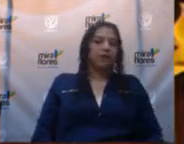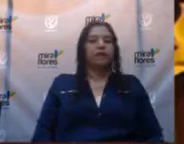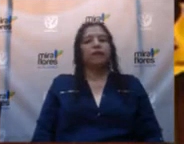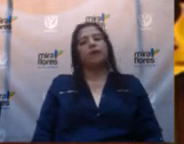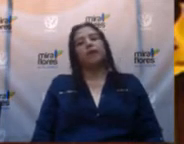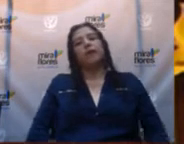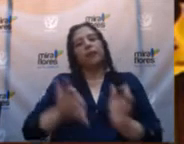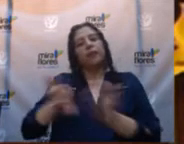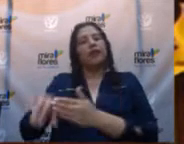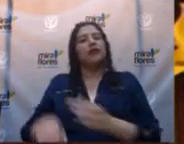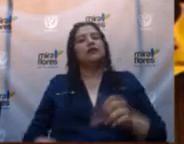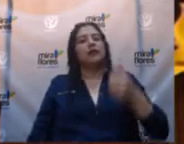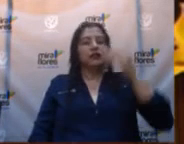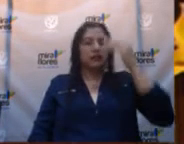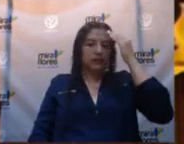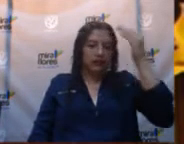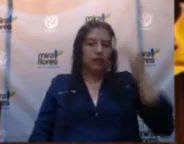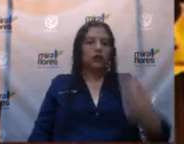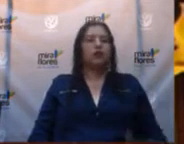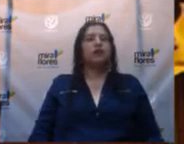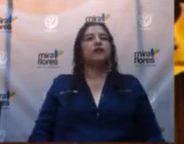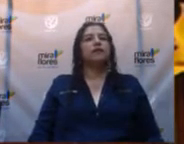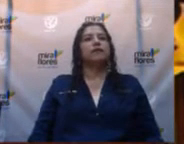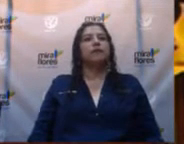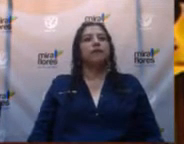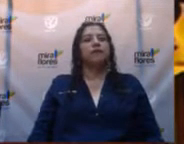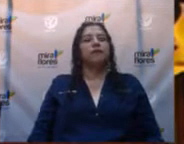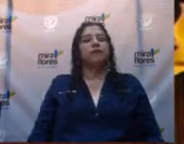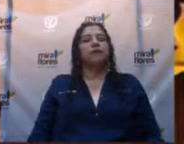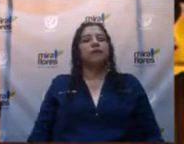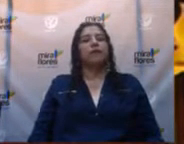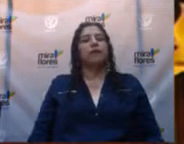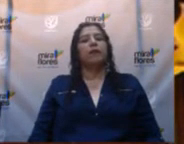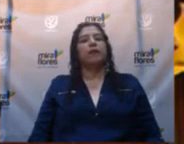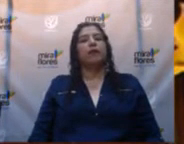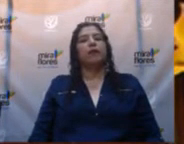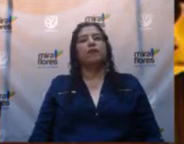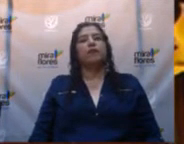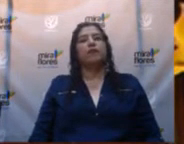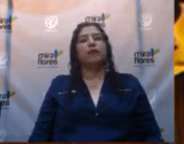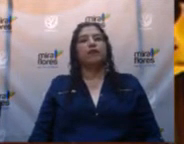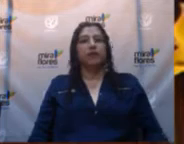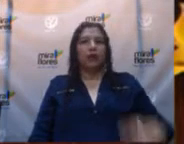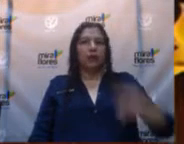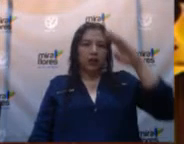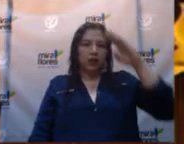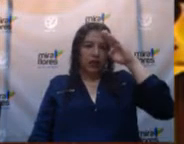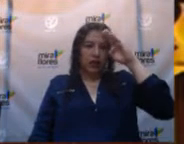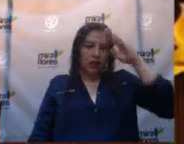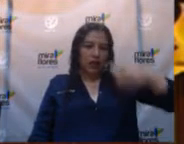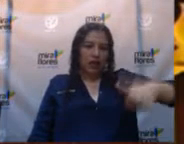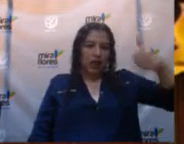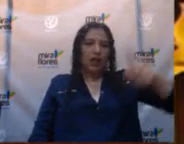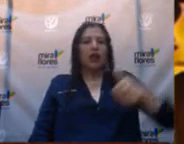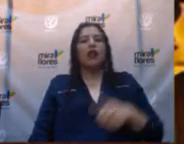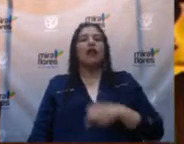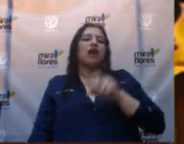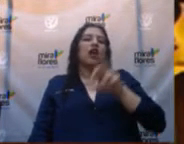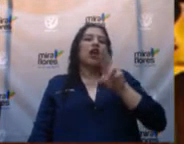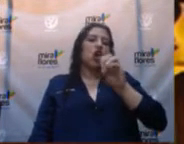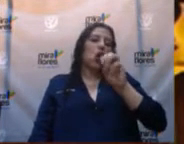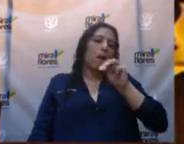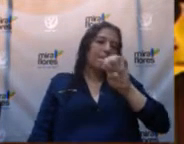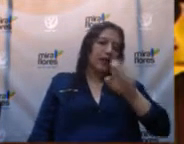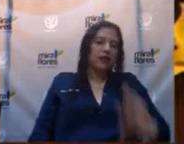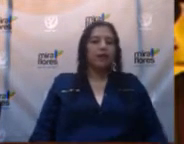El siguiente saludo es remitido por el general de la Policía, Vicente Romero Fernández.